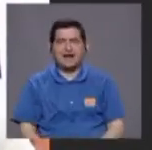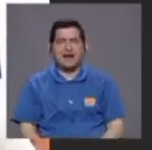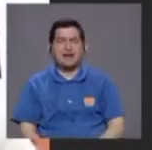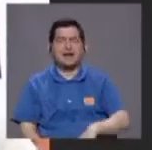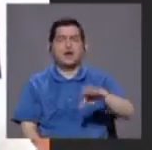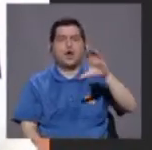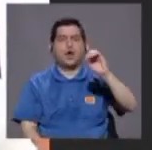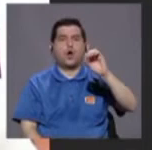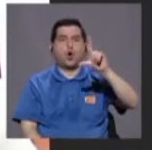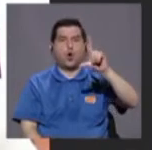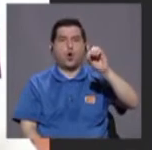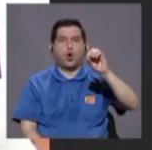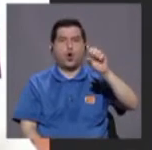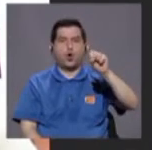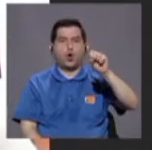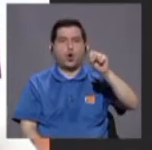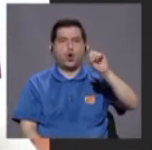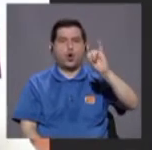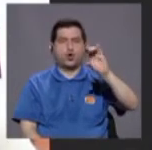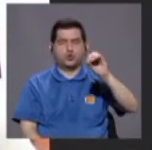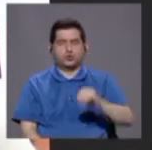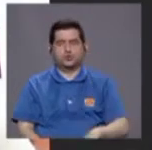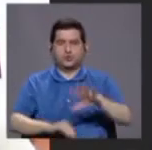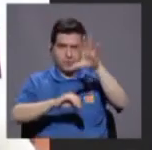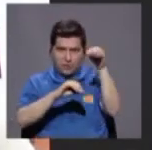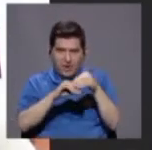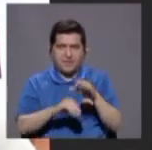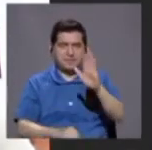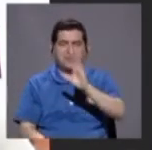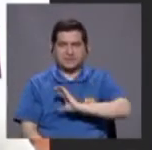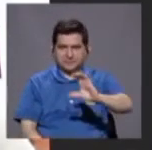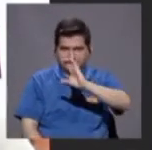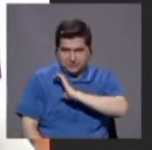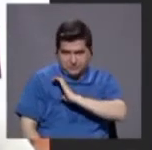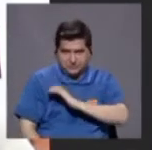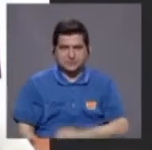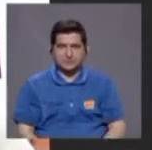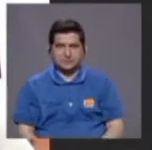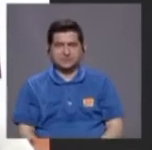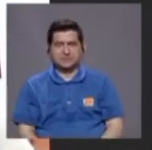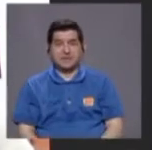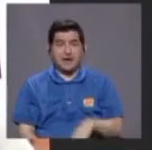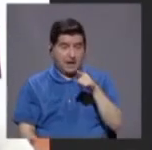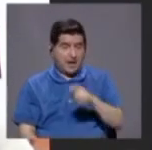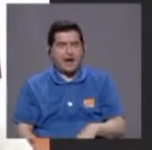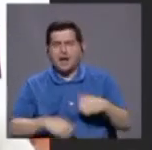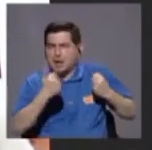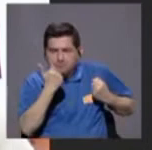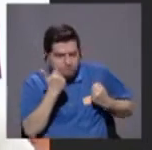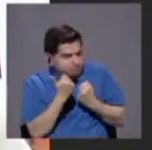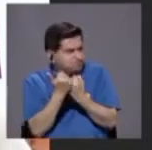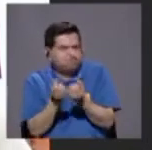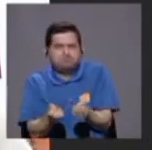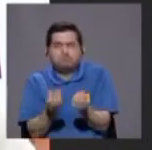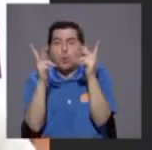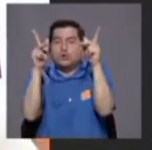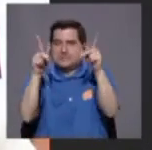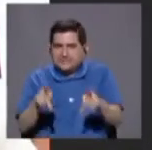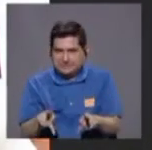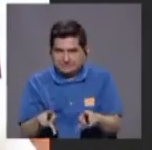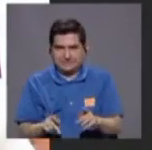Colosio, además de su carisma, como mencionó Luis Raúl, y del arrastre que tenía en